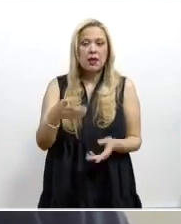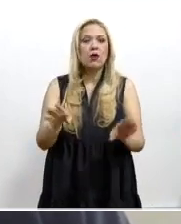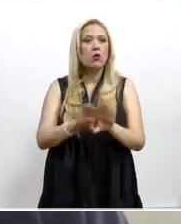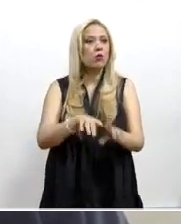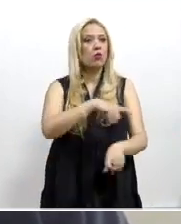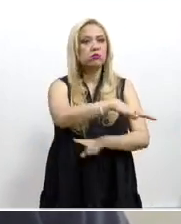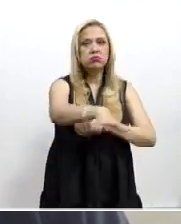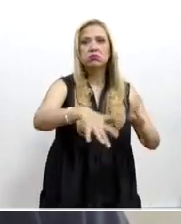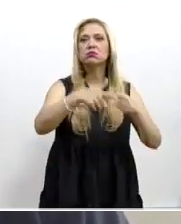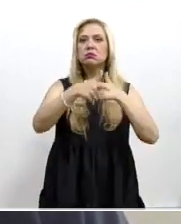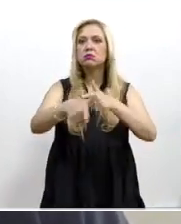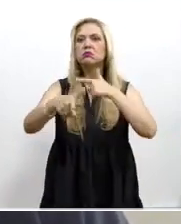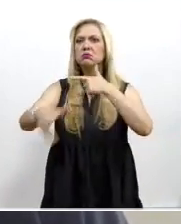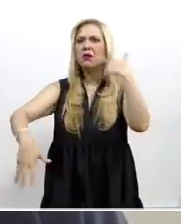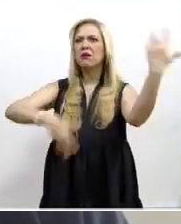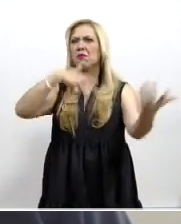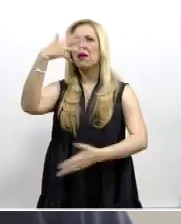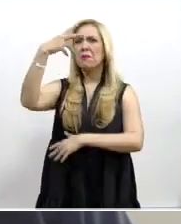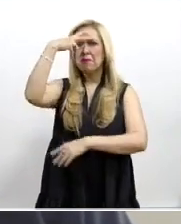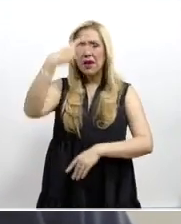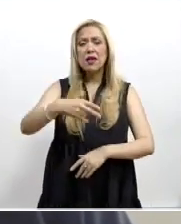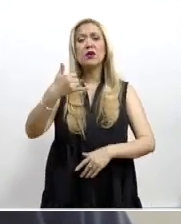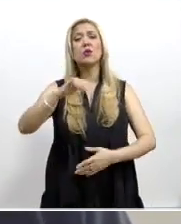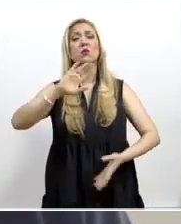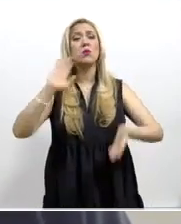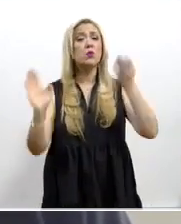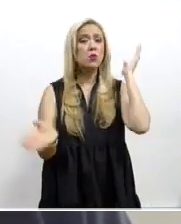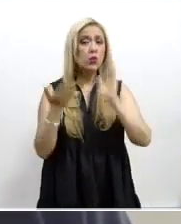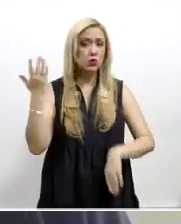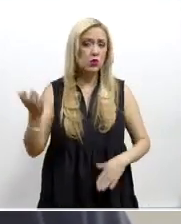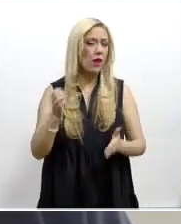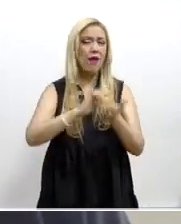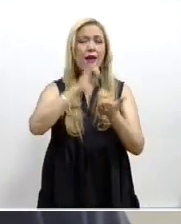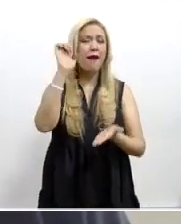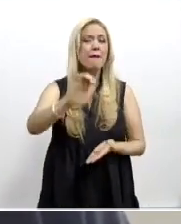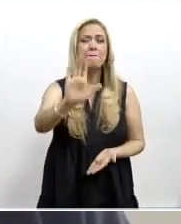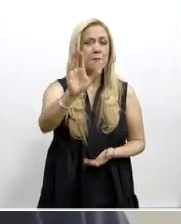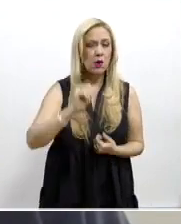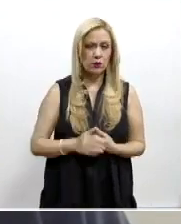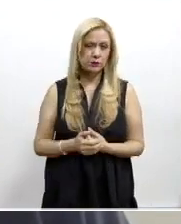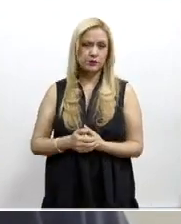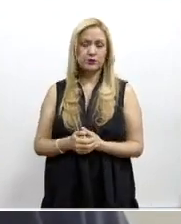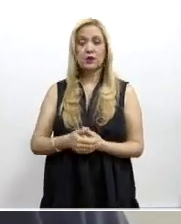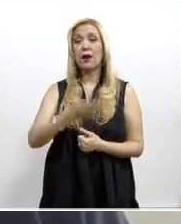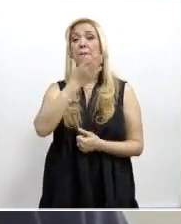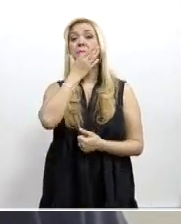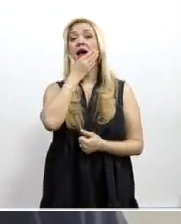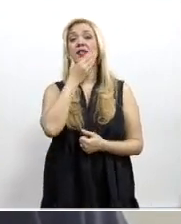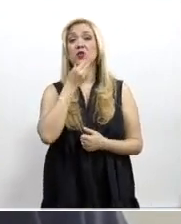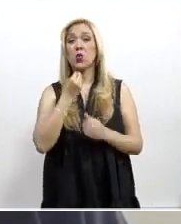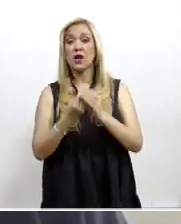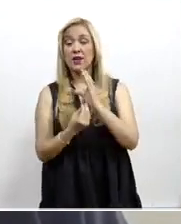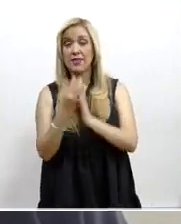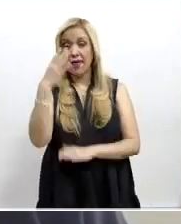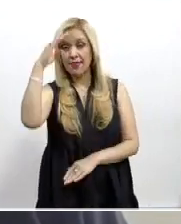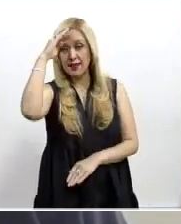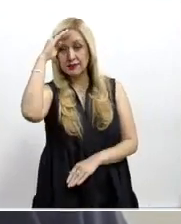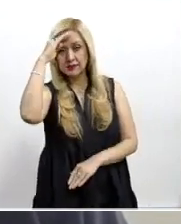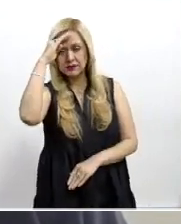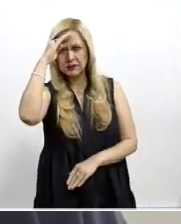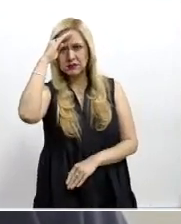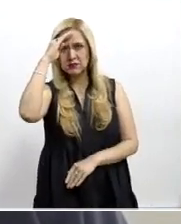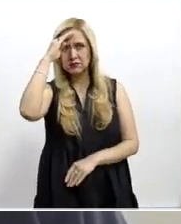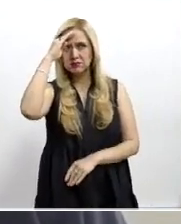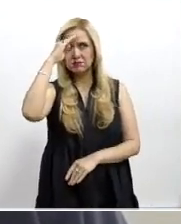de violencia en México y en el mundo. Solo por poner un ejemplo, las nuevas nuevas masculinidades fueron muy bien entendidas